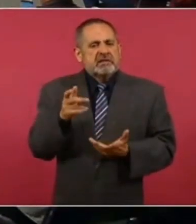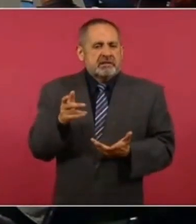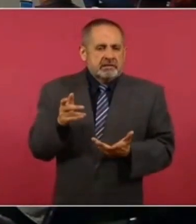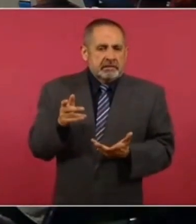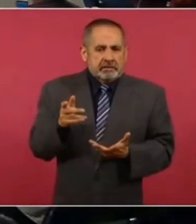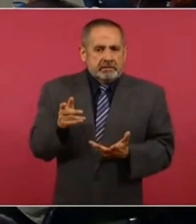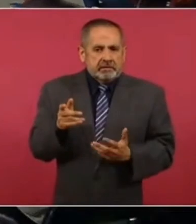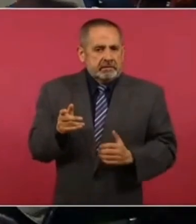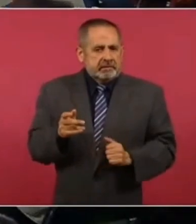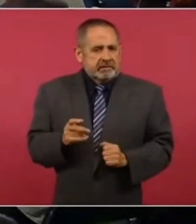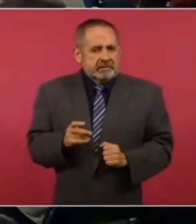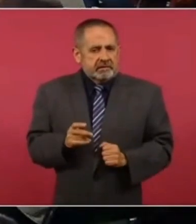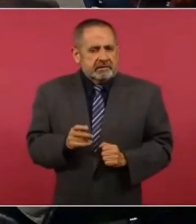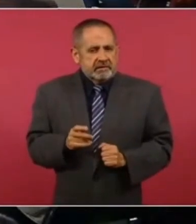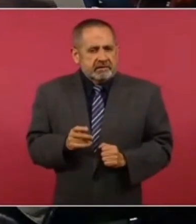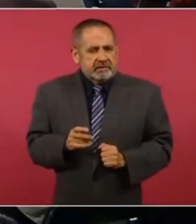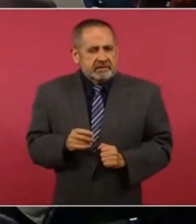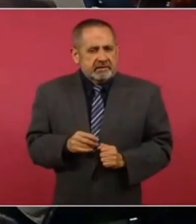lo